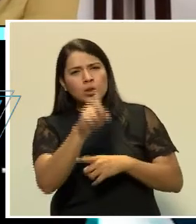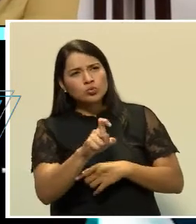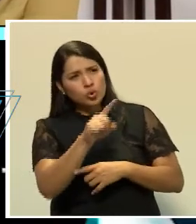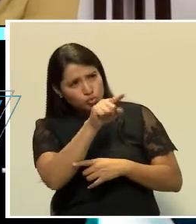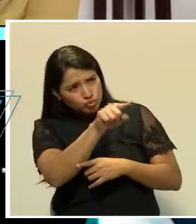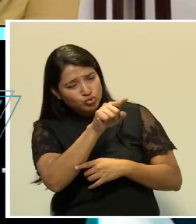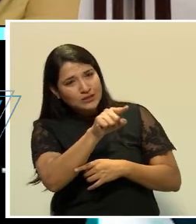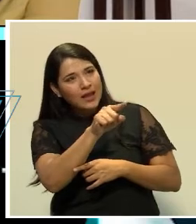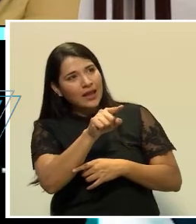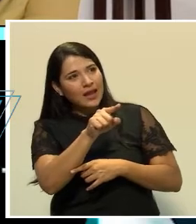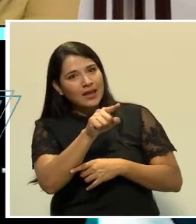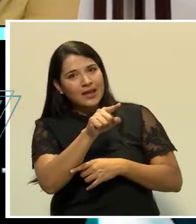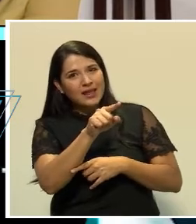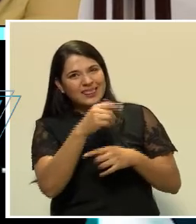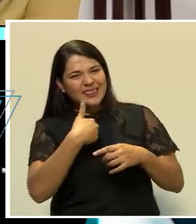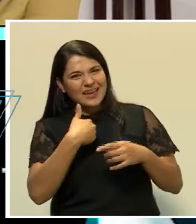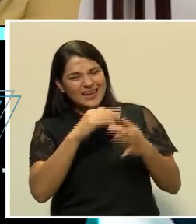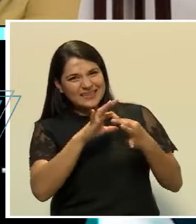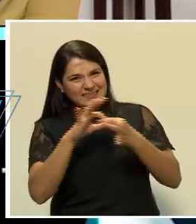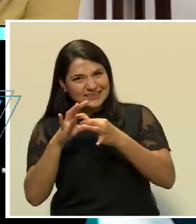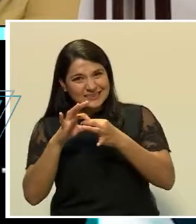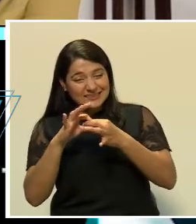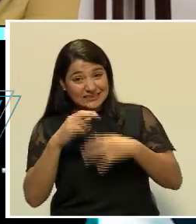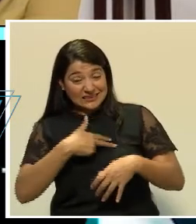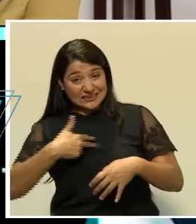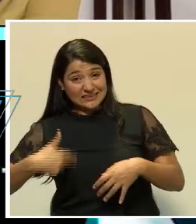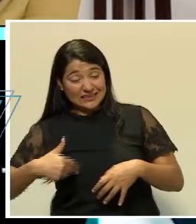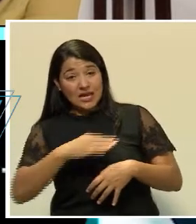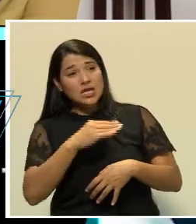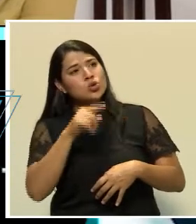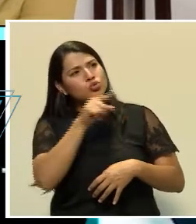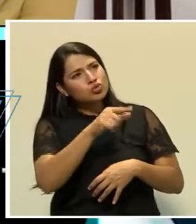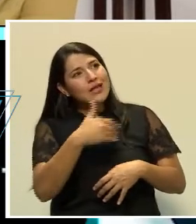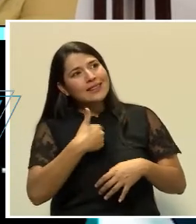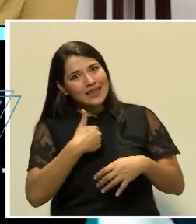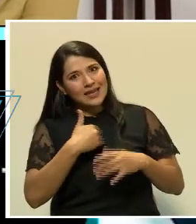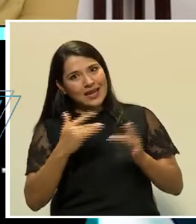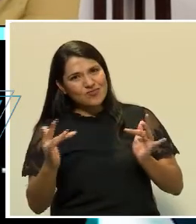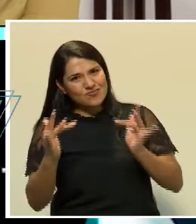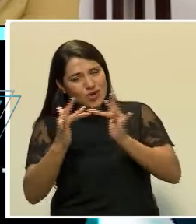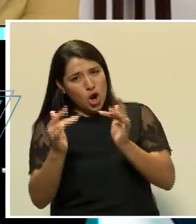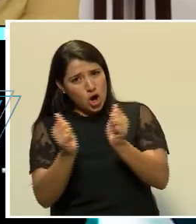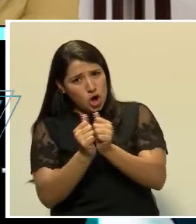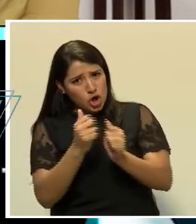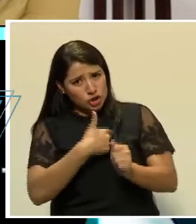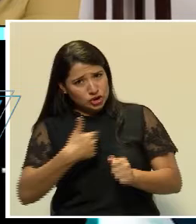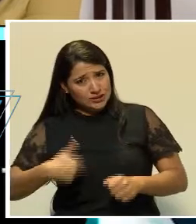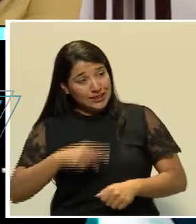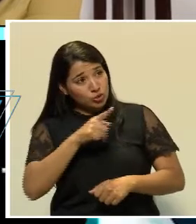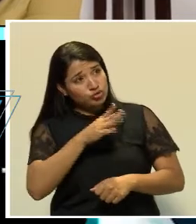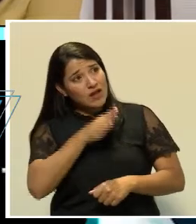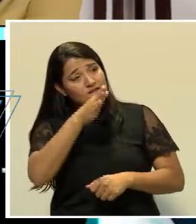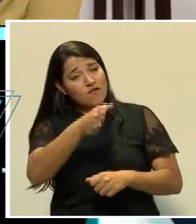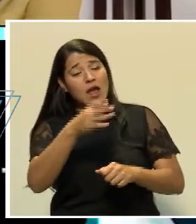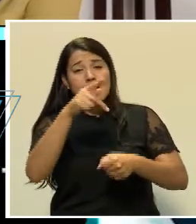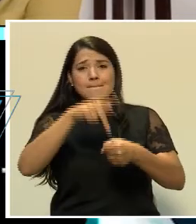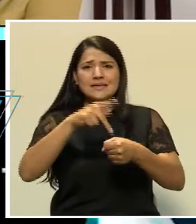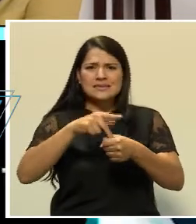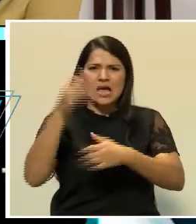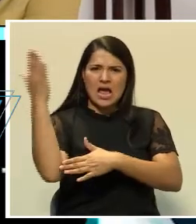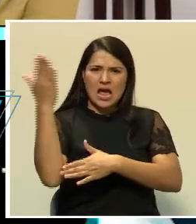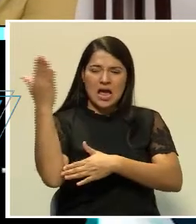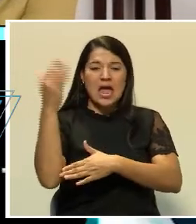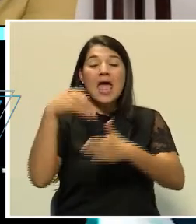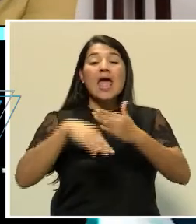es de origen chino y además está muy vinculada a China como país. Participó de exposiciones en